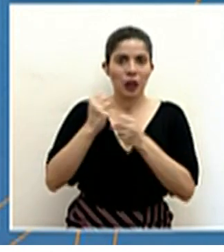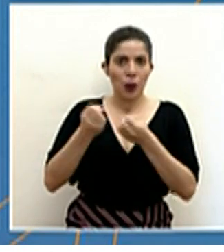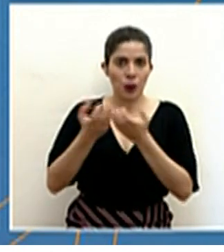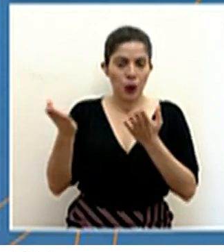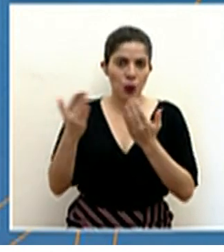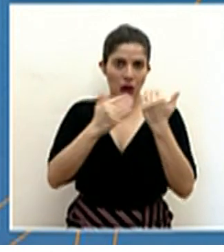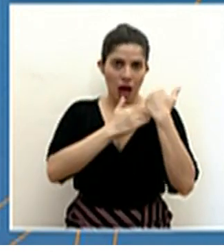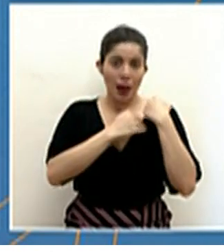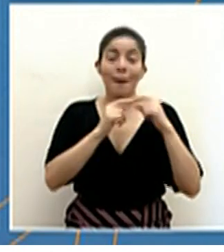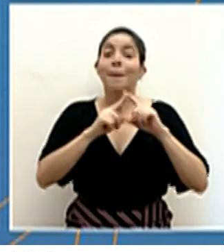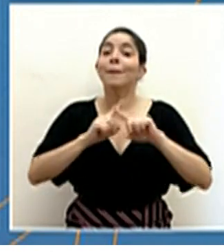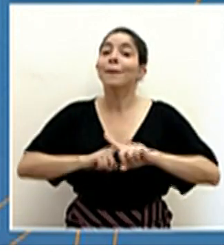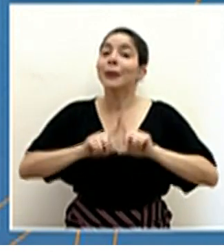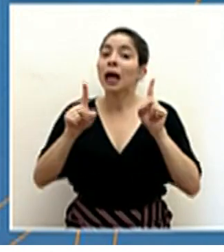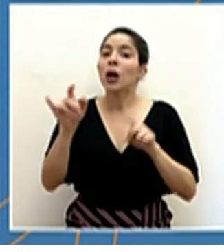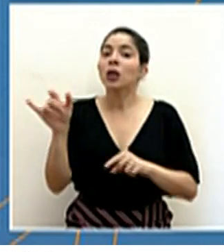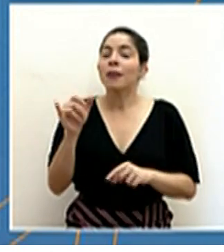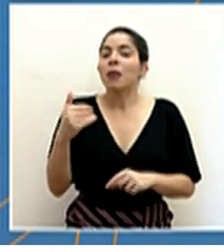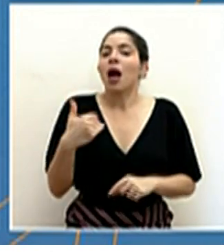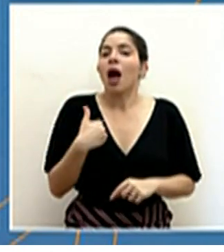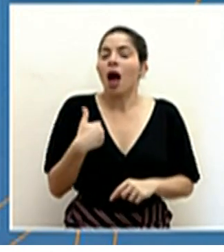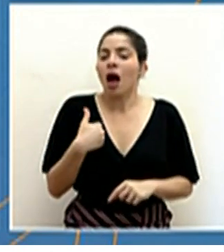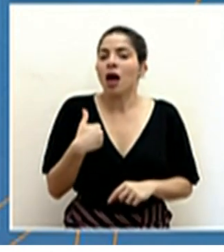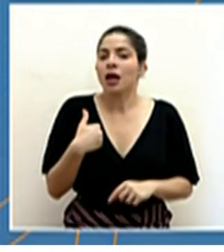Pública, pero también tendremos